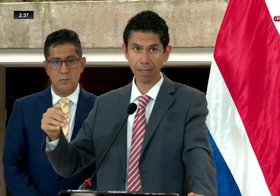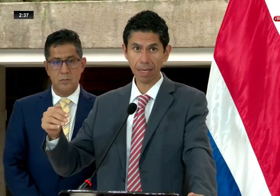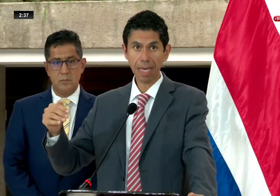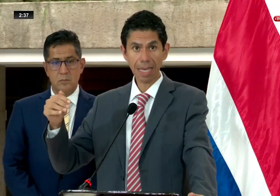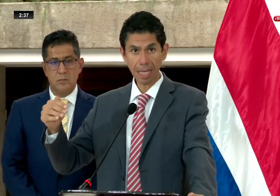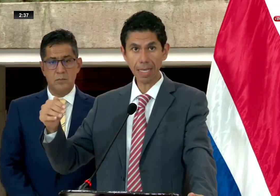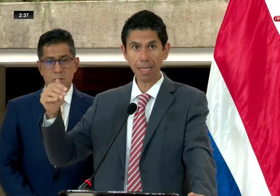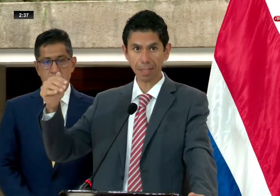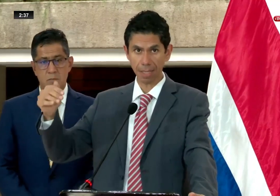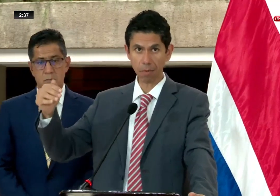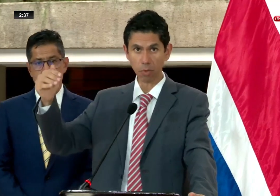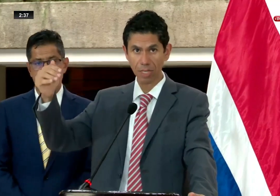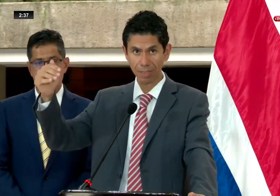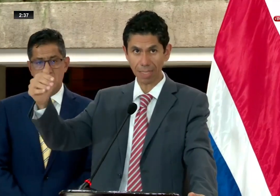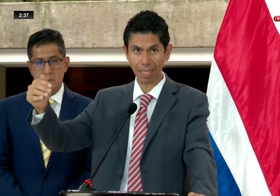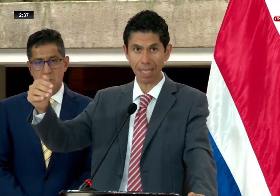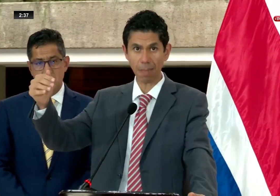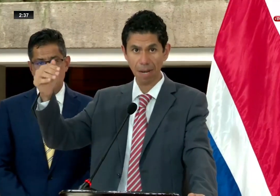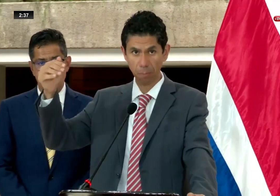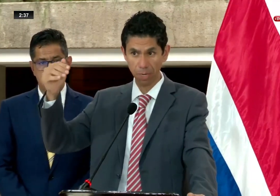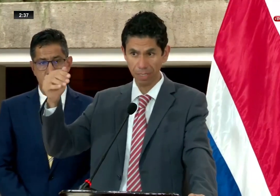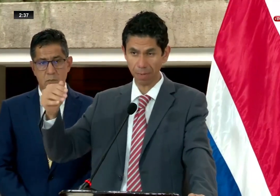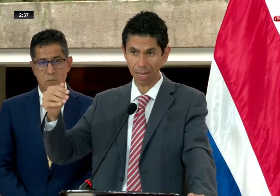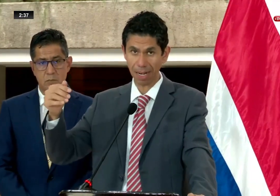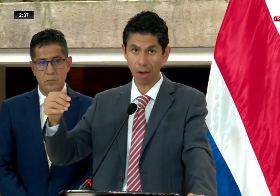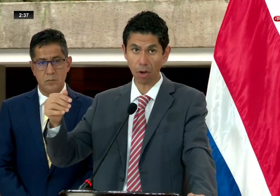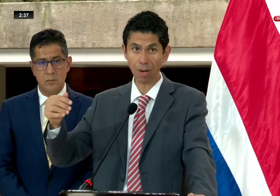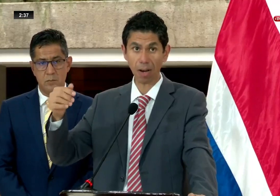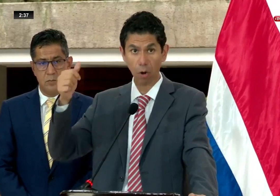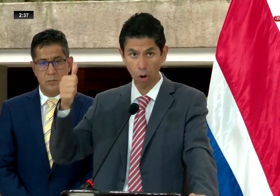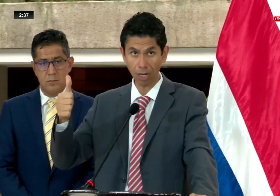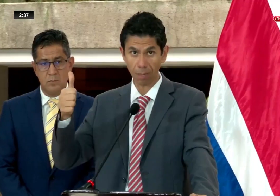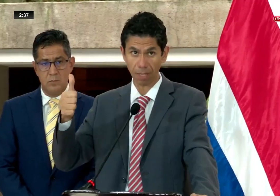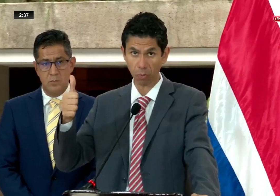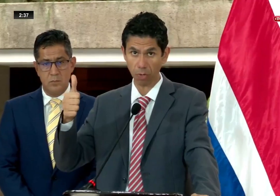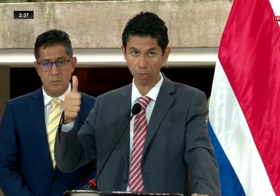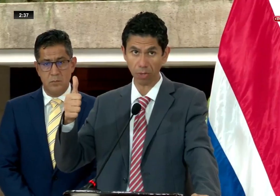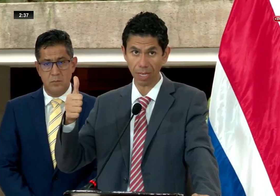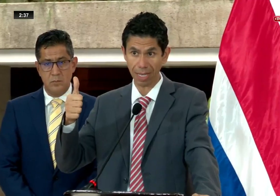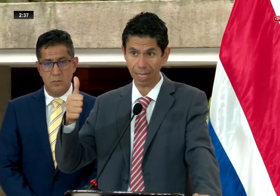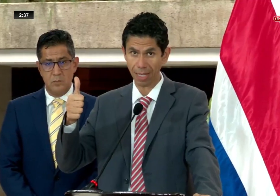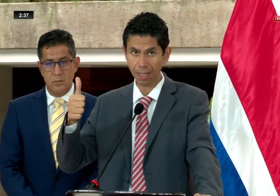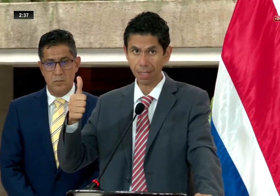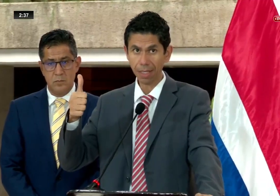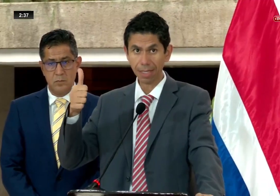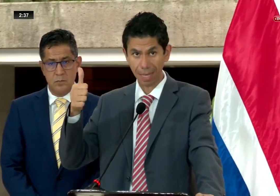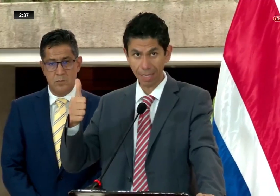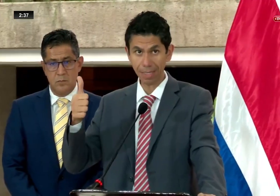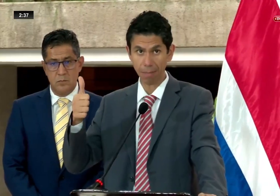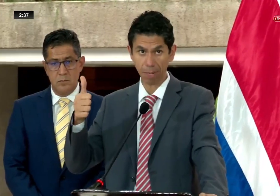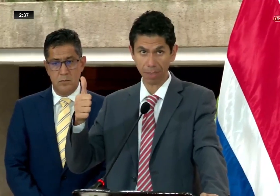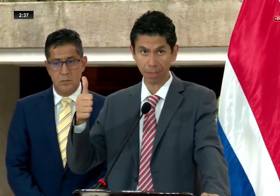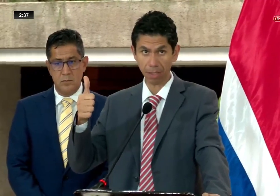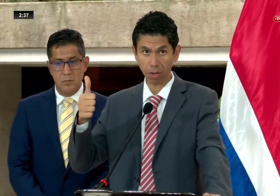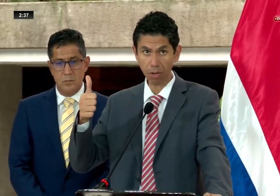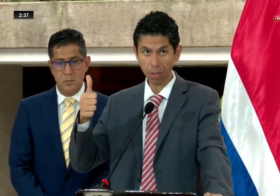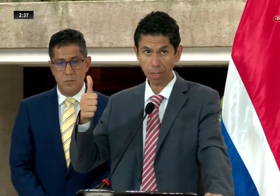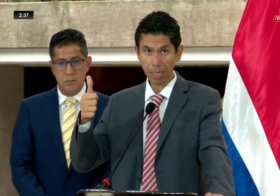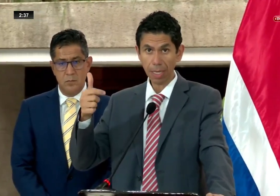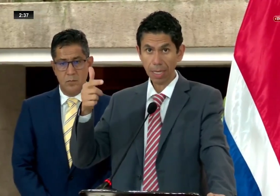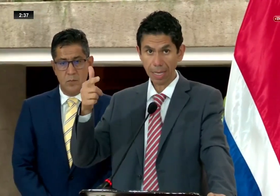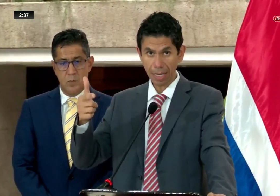correctivas y que tenemos una estrategia para poder terminar la obra con el presupuesto que queda de ese